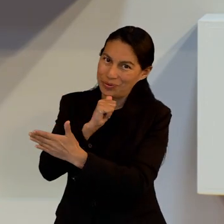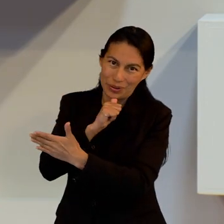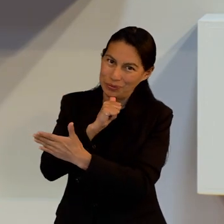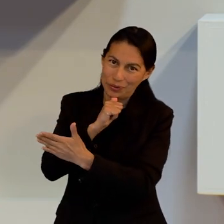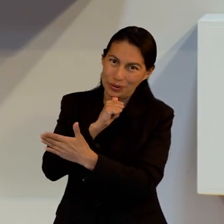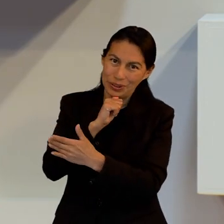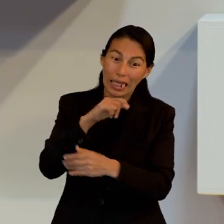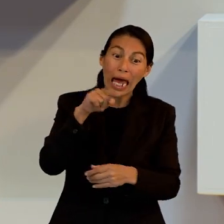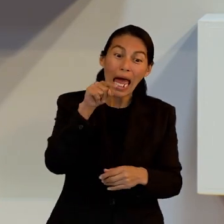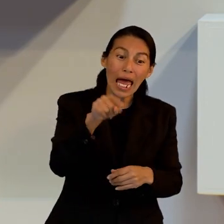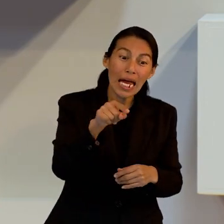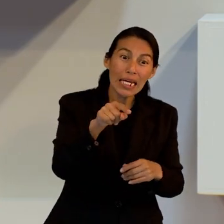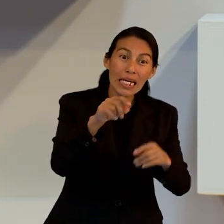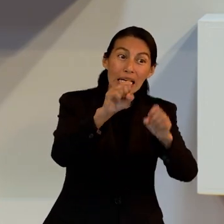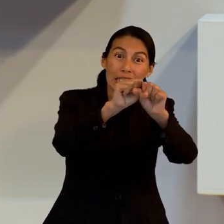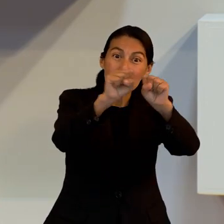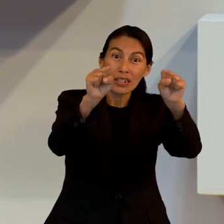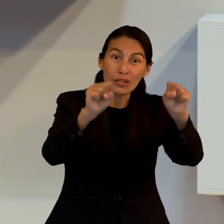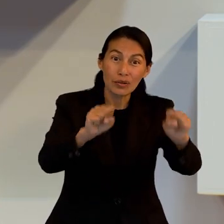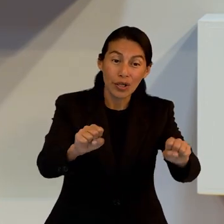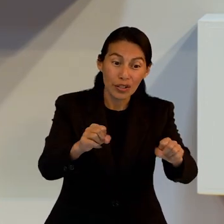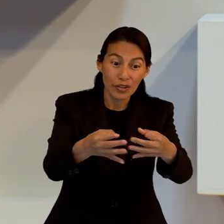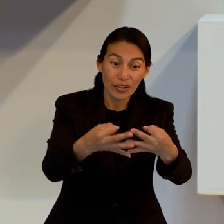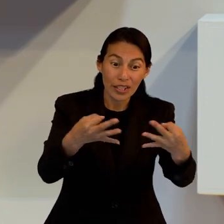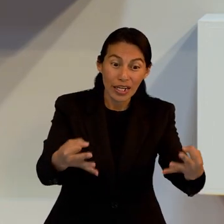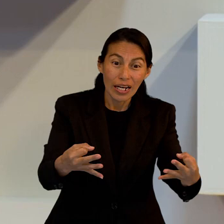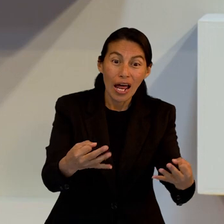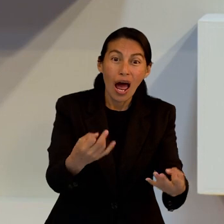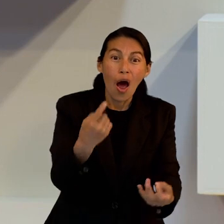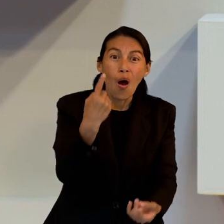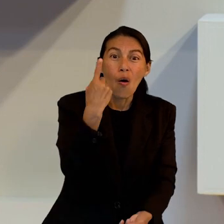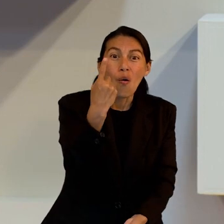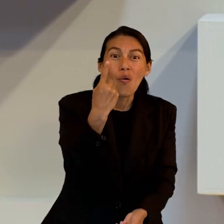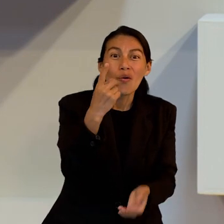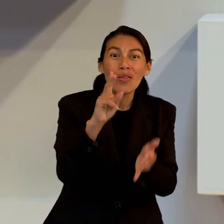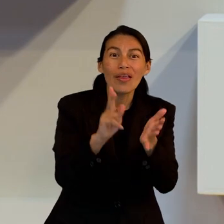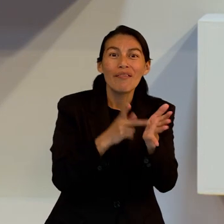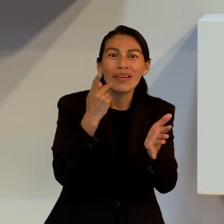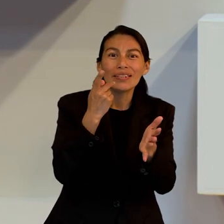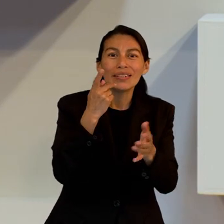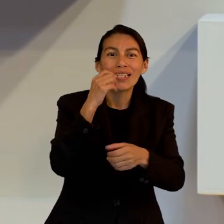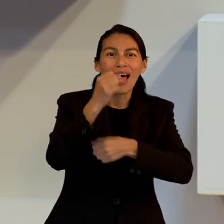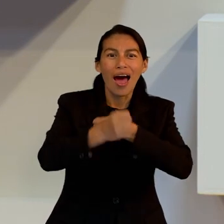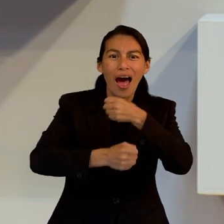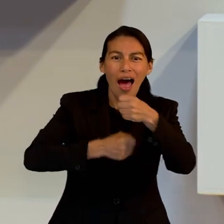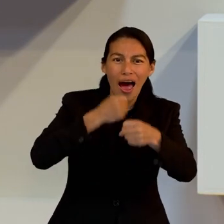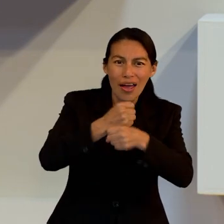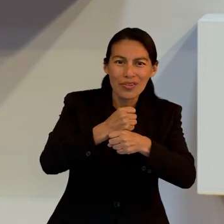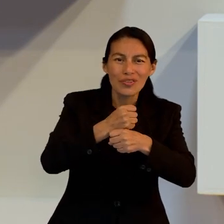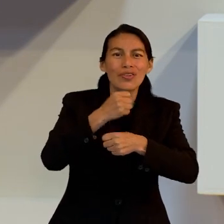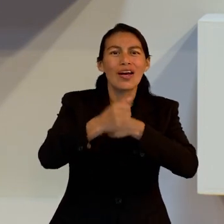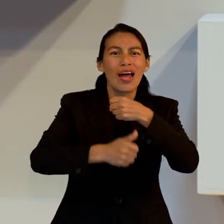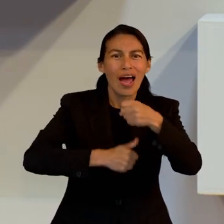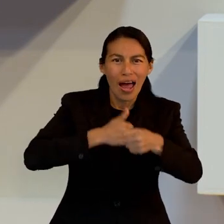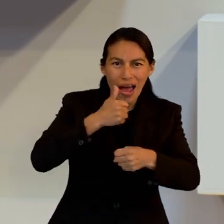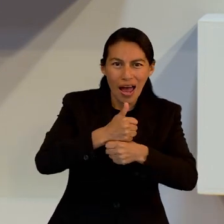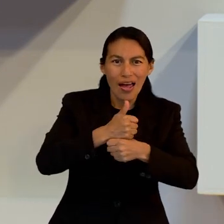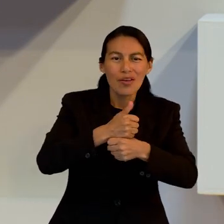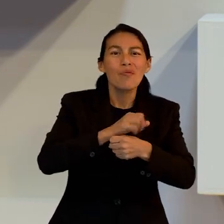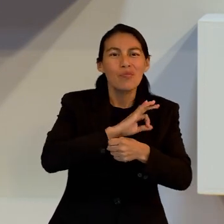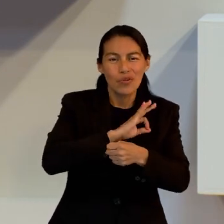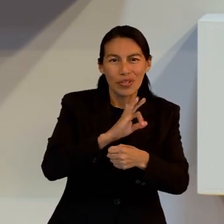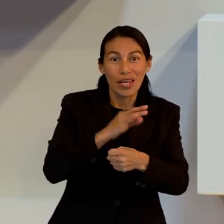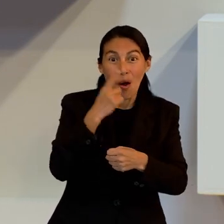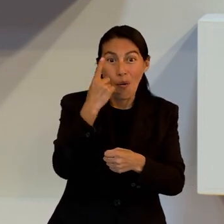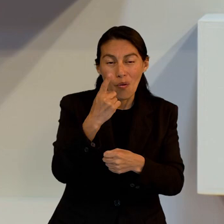oportunidad de una vez por año pero ahorita ya no es así porque cristo nos dio